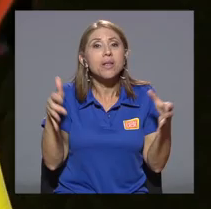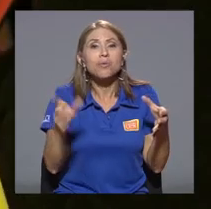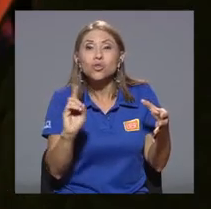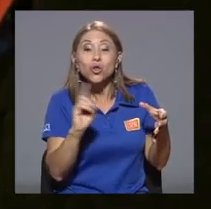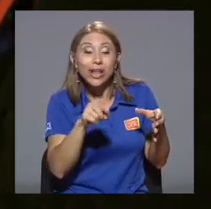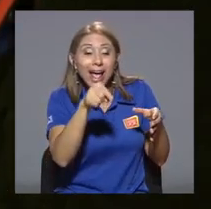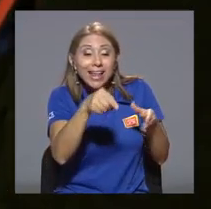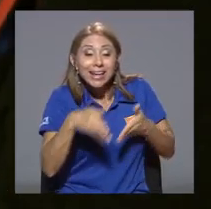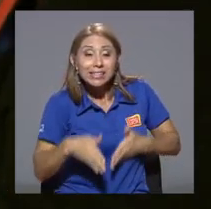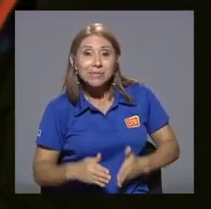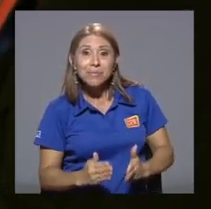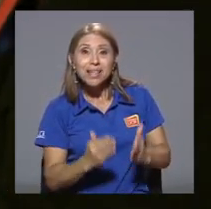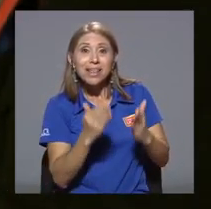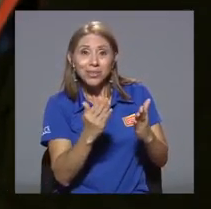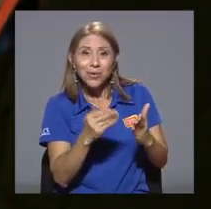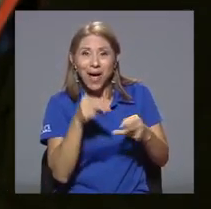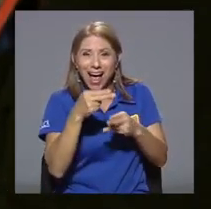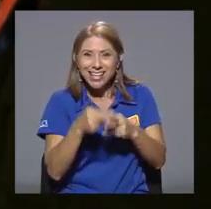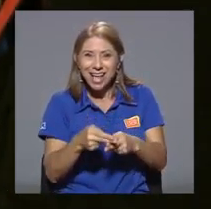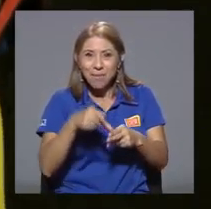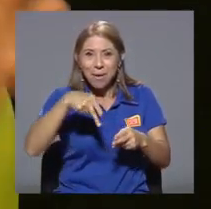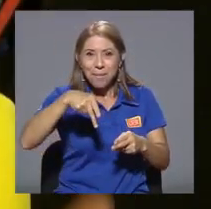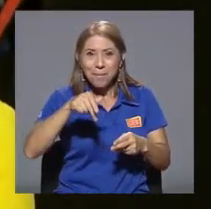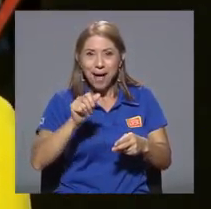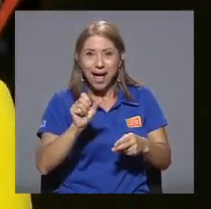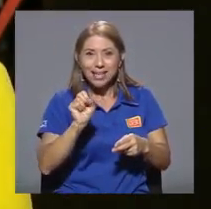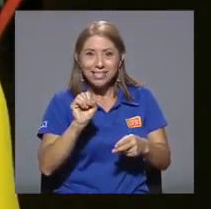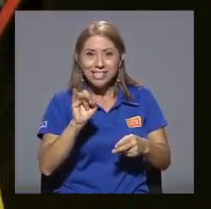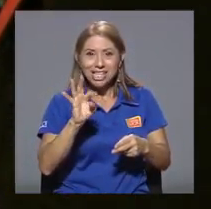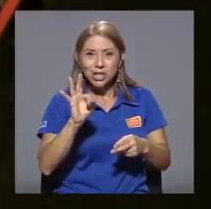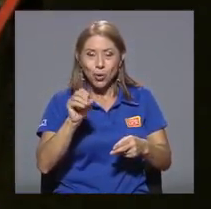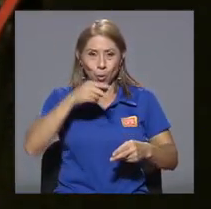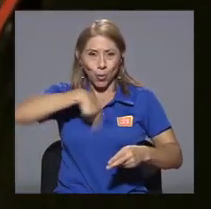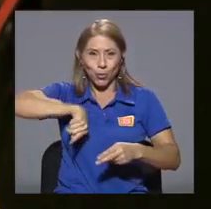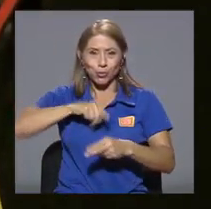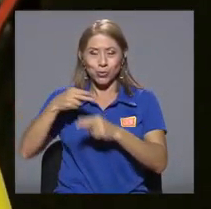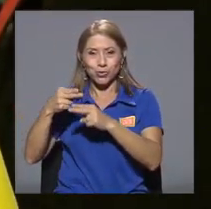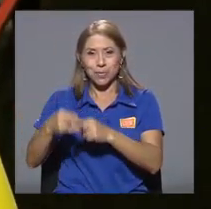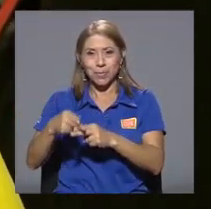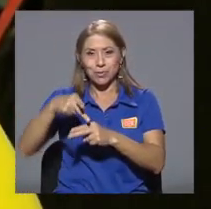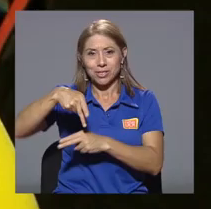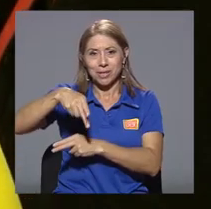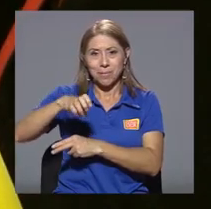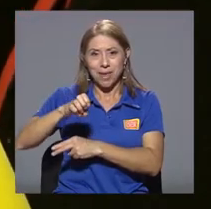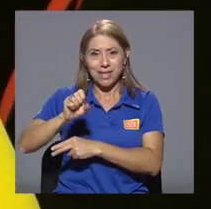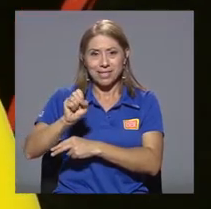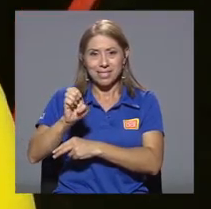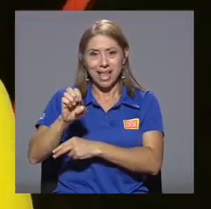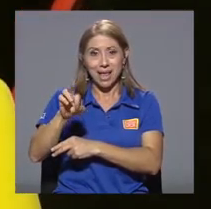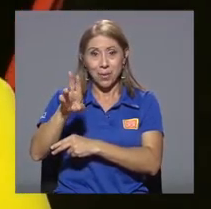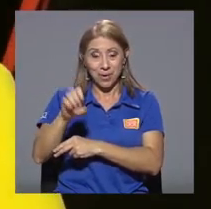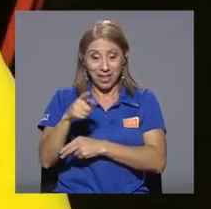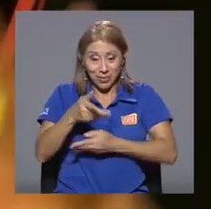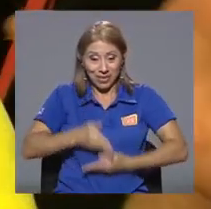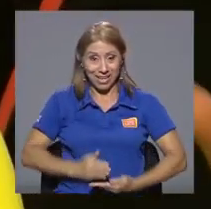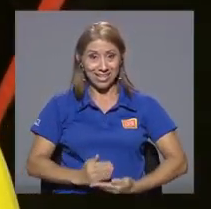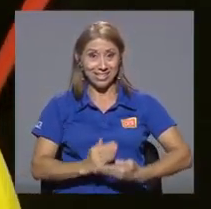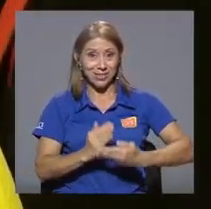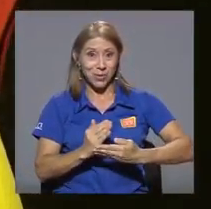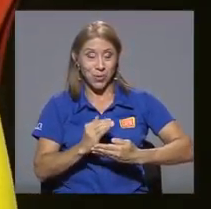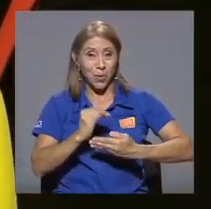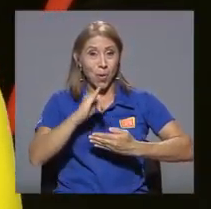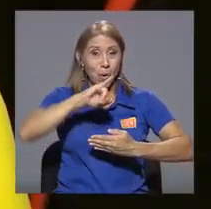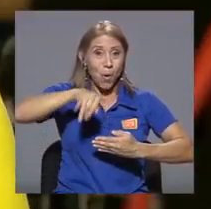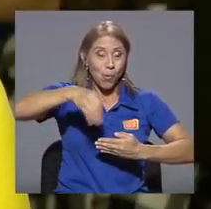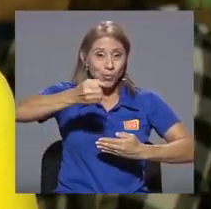pesebre, lo que aquí llaman pasito, nosotros lo llamamos pesebre. En ese pesebre nos reunimos con el árbol